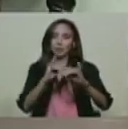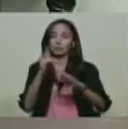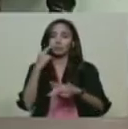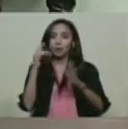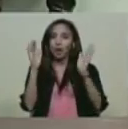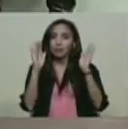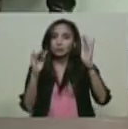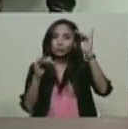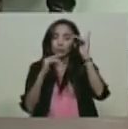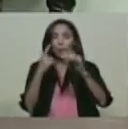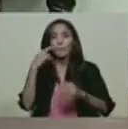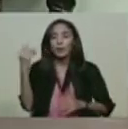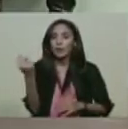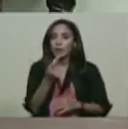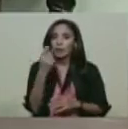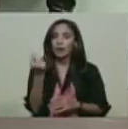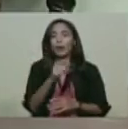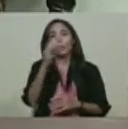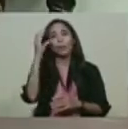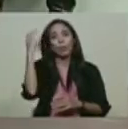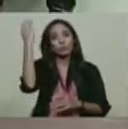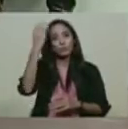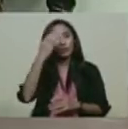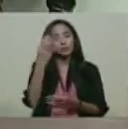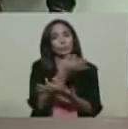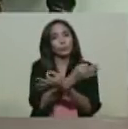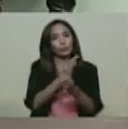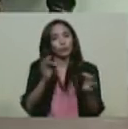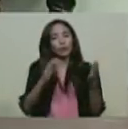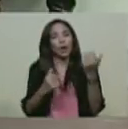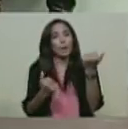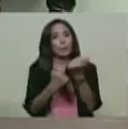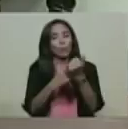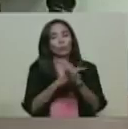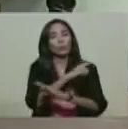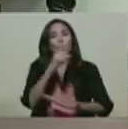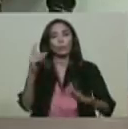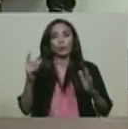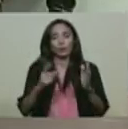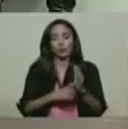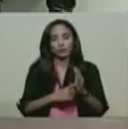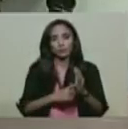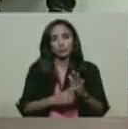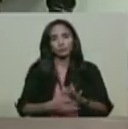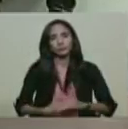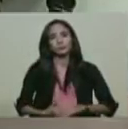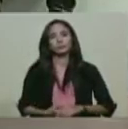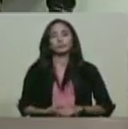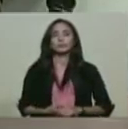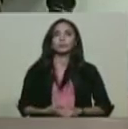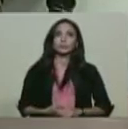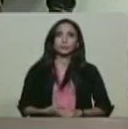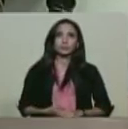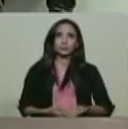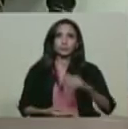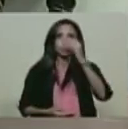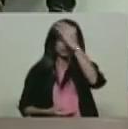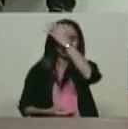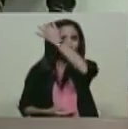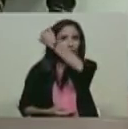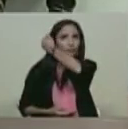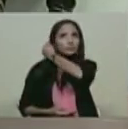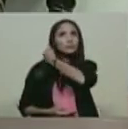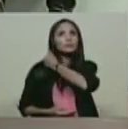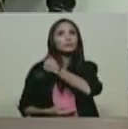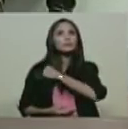Atención, máxima conciencia. Les pido máximo apoyo a los CLAP y máxima conciencia. Como ha habido hasta ahora, como ha